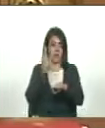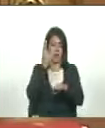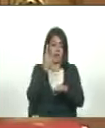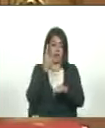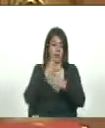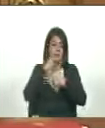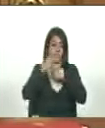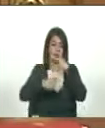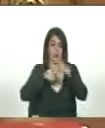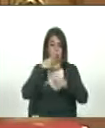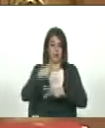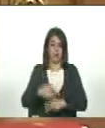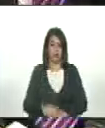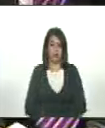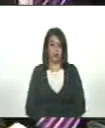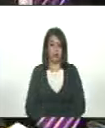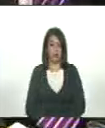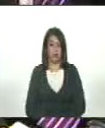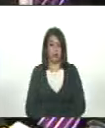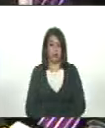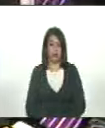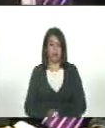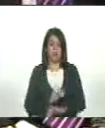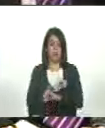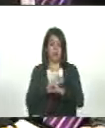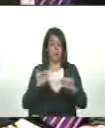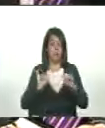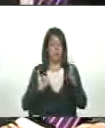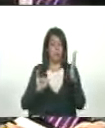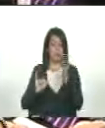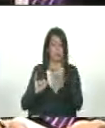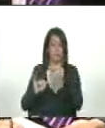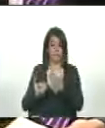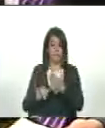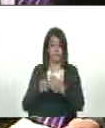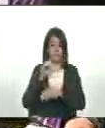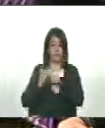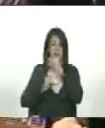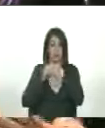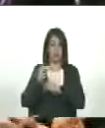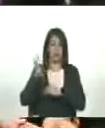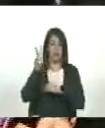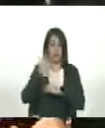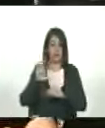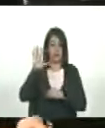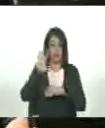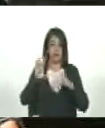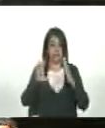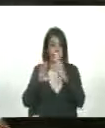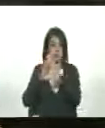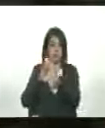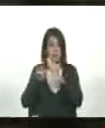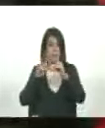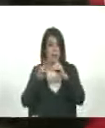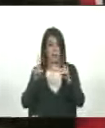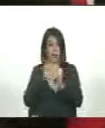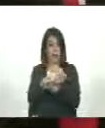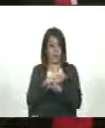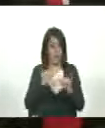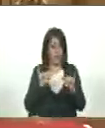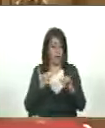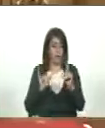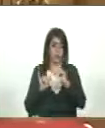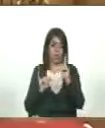en el proceso de levantamiento del bloqueo criminal contra Venezuela. Pero no es